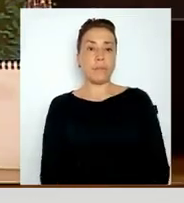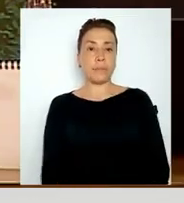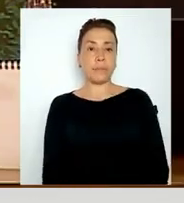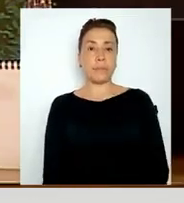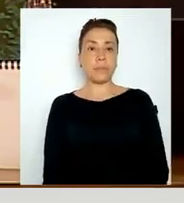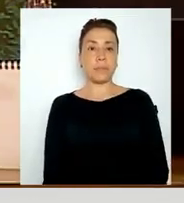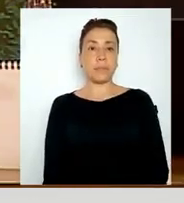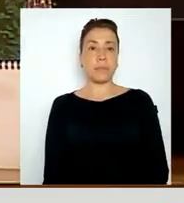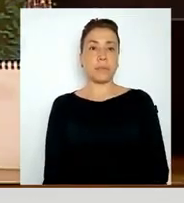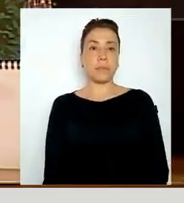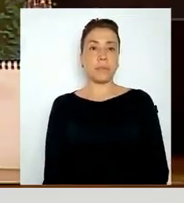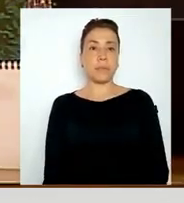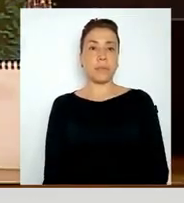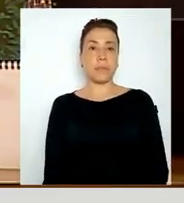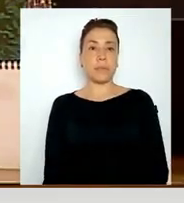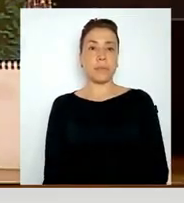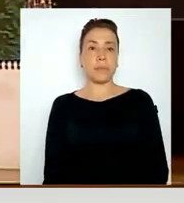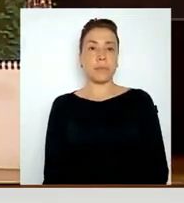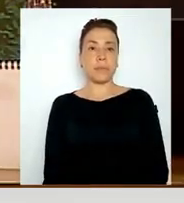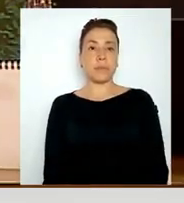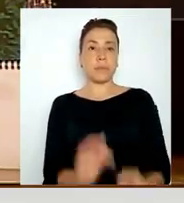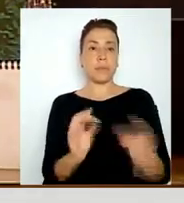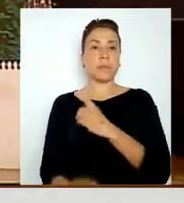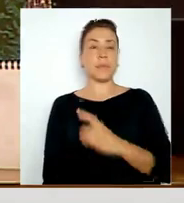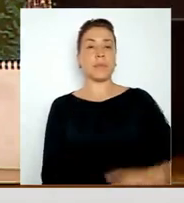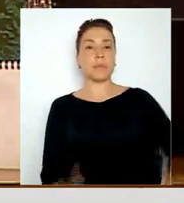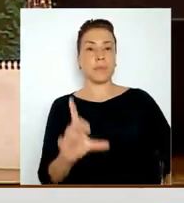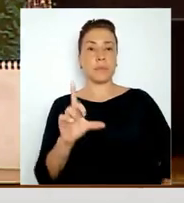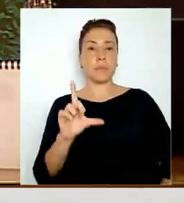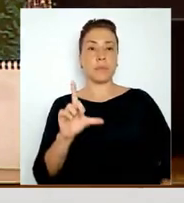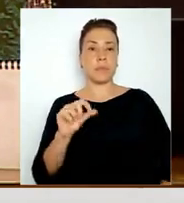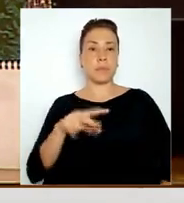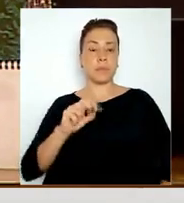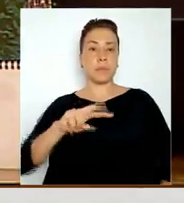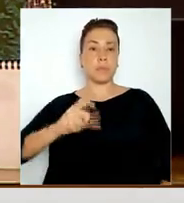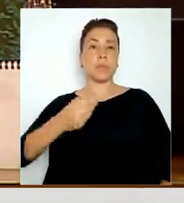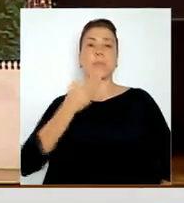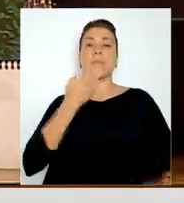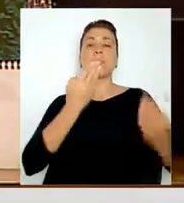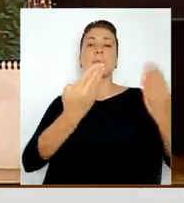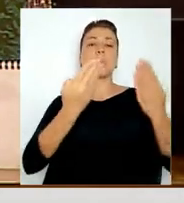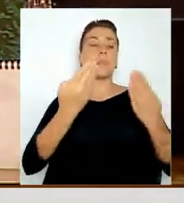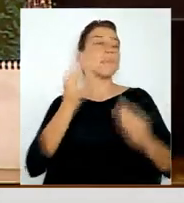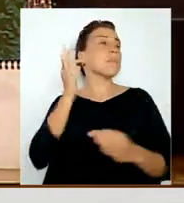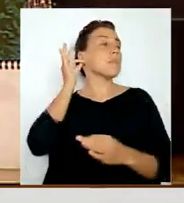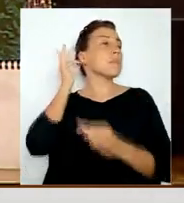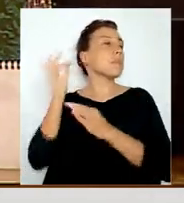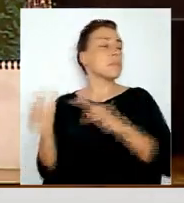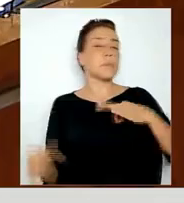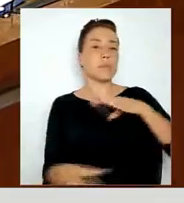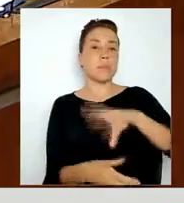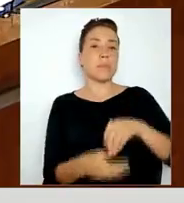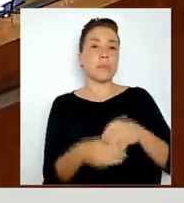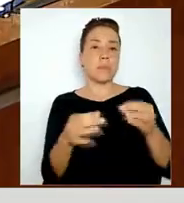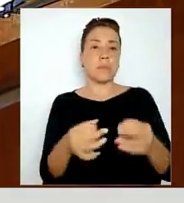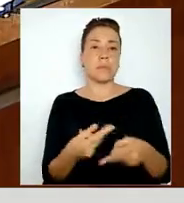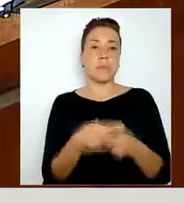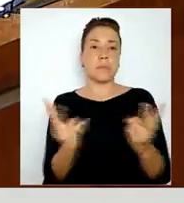Gracias diputado London bueno Y también saludamos a nuestra ministra del interior y seguridad pública Carolina